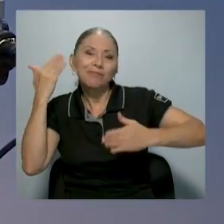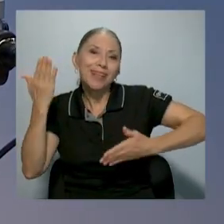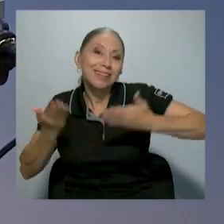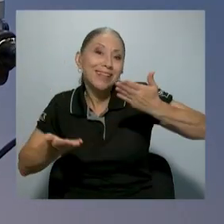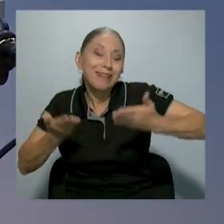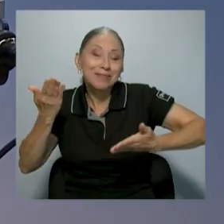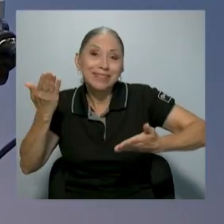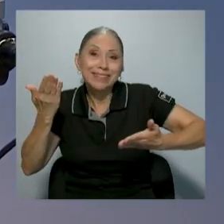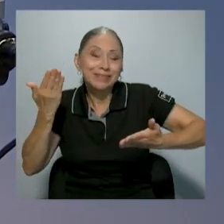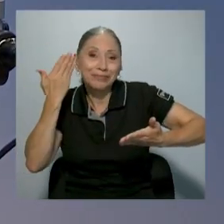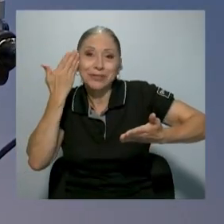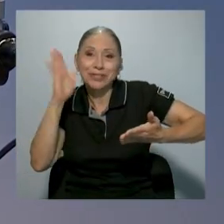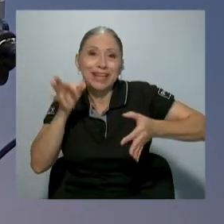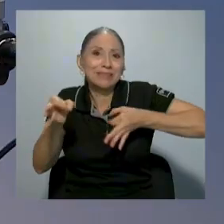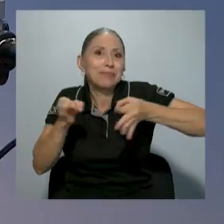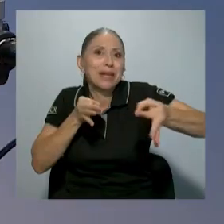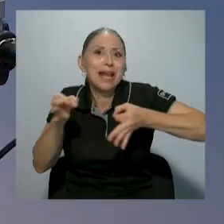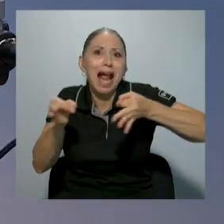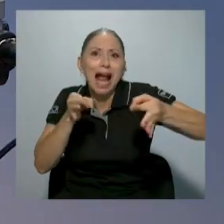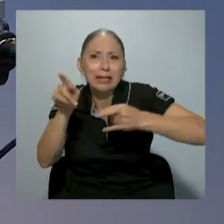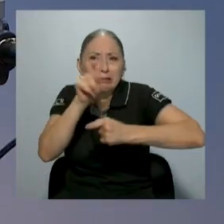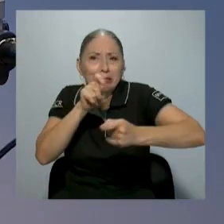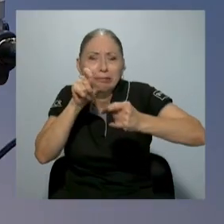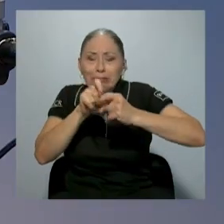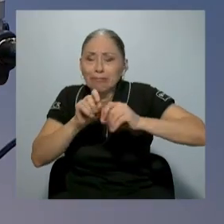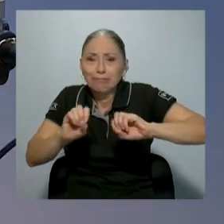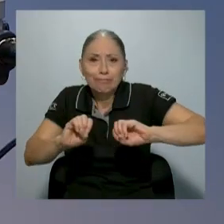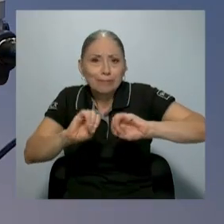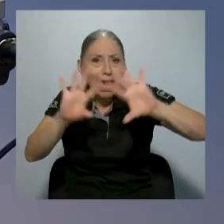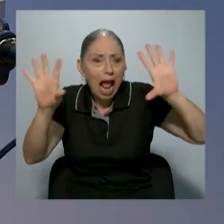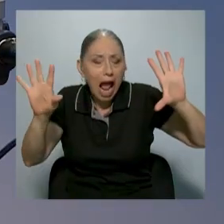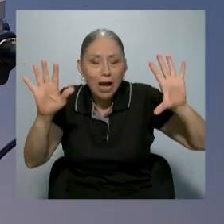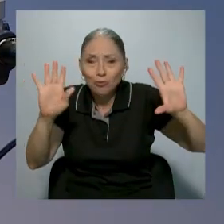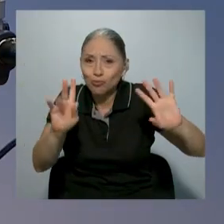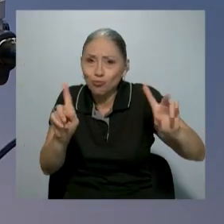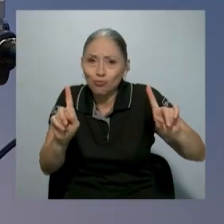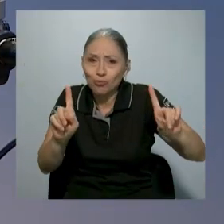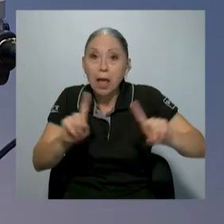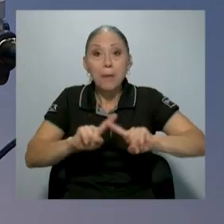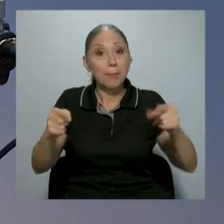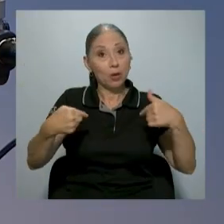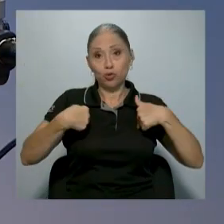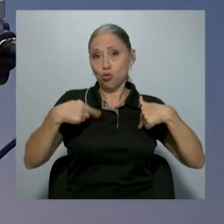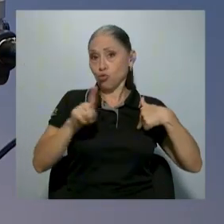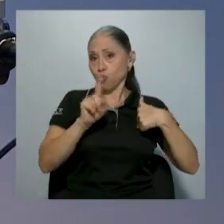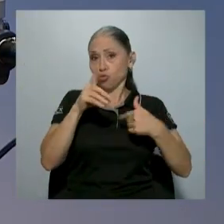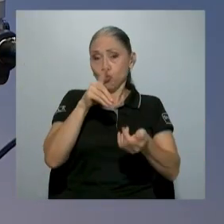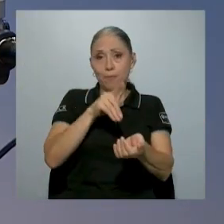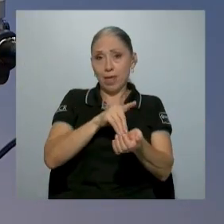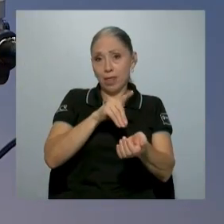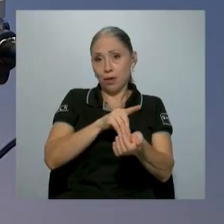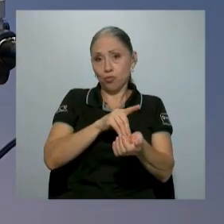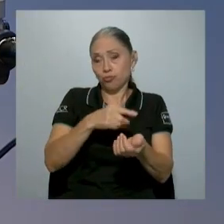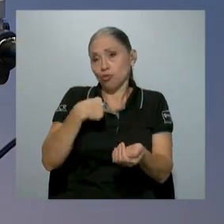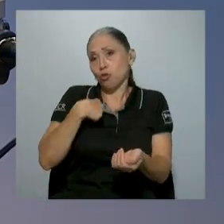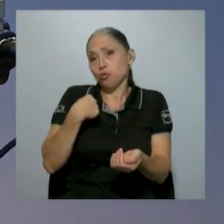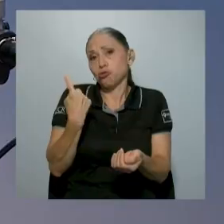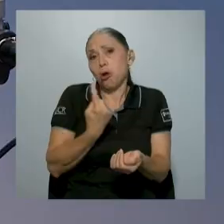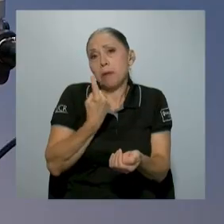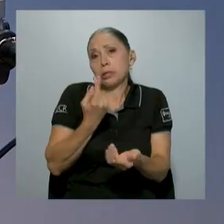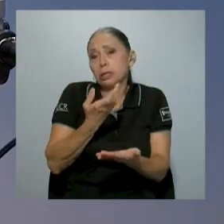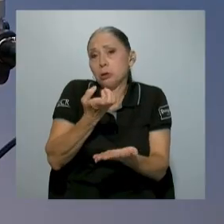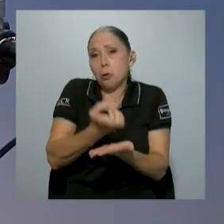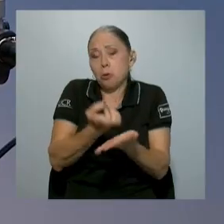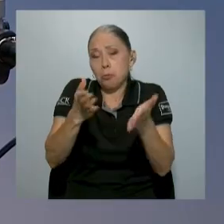la explicación, pero yo que no soy médico, sino un economist teacher,